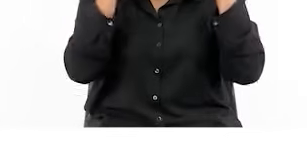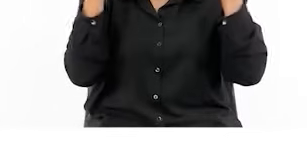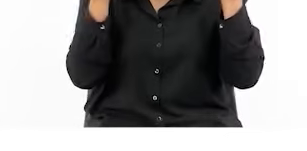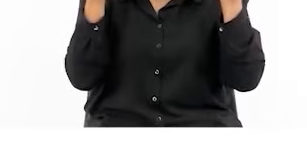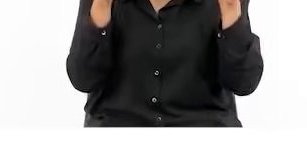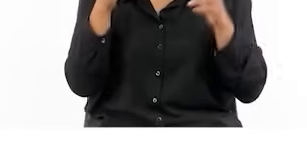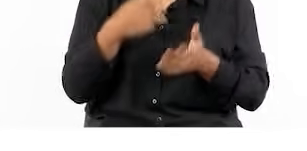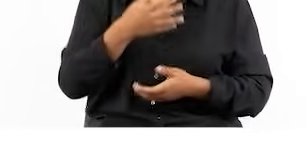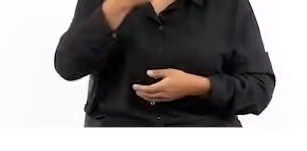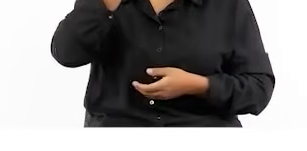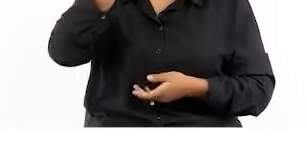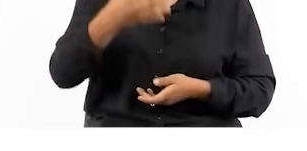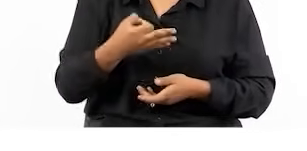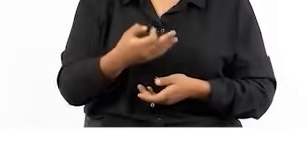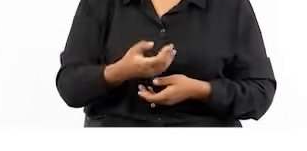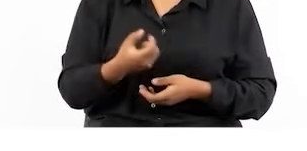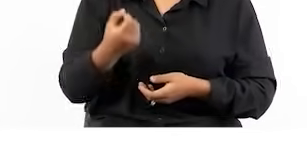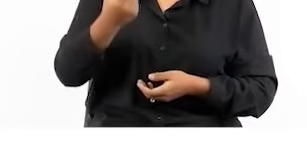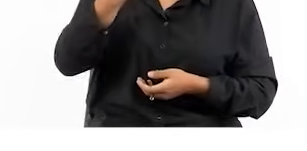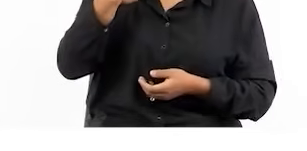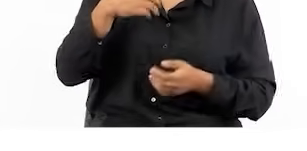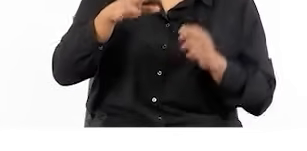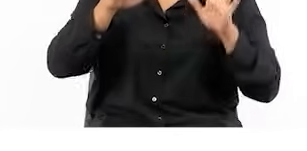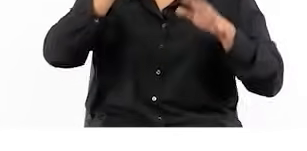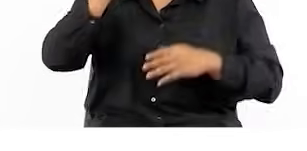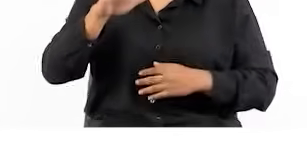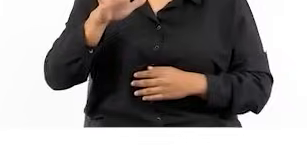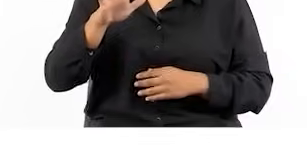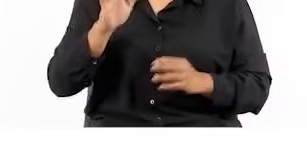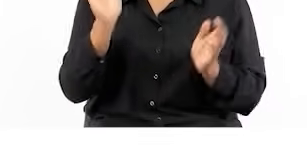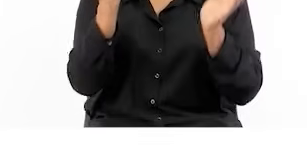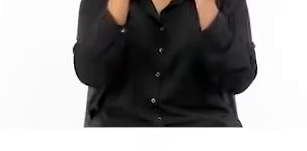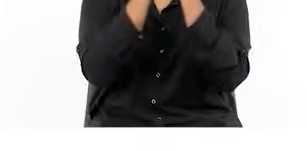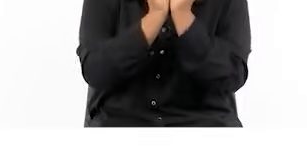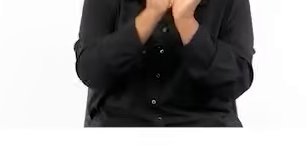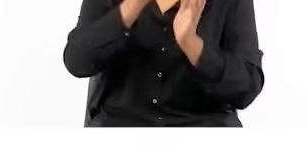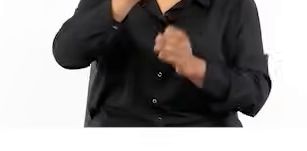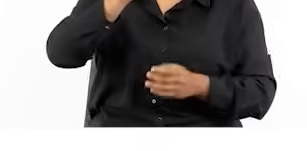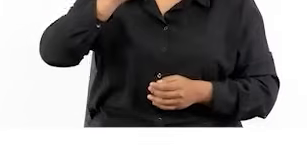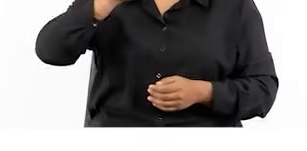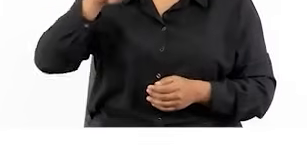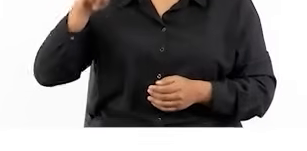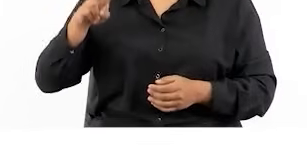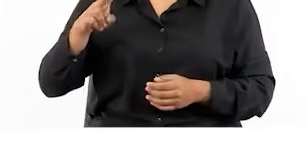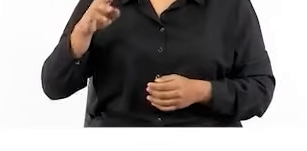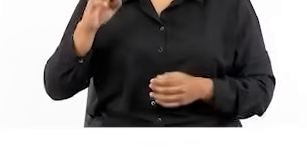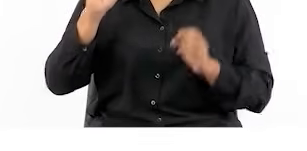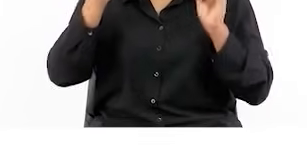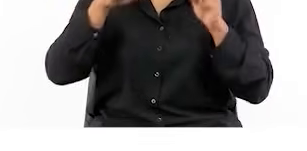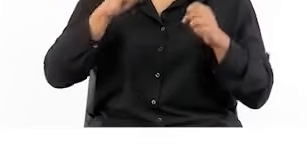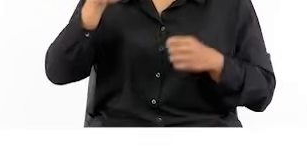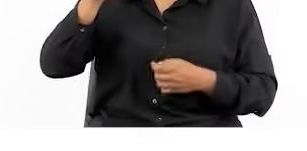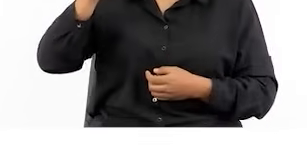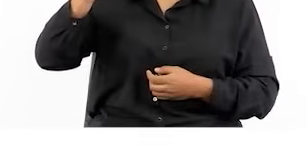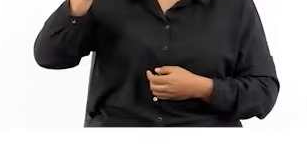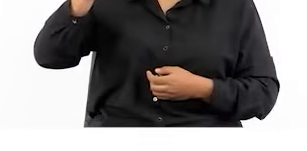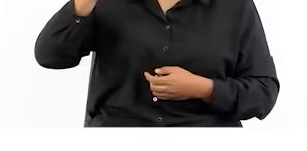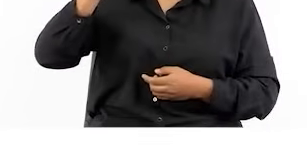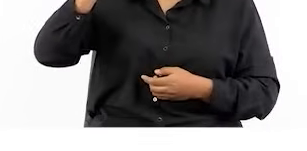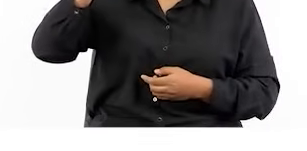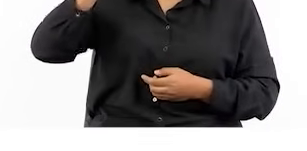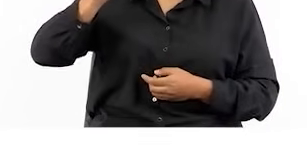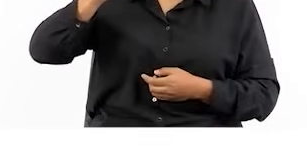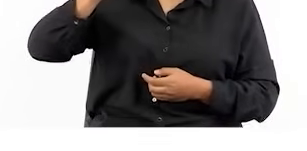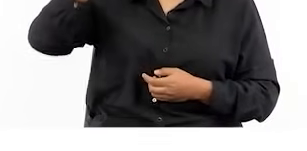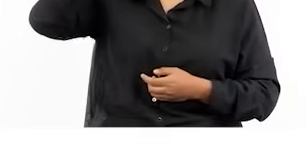la oportunidad de verlo, pero fue algo sorprendente. Recientemente, el 15 de mayo del año 2022, ocurrió un